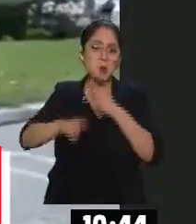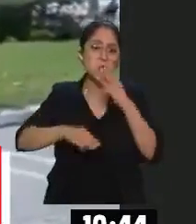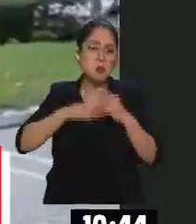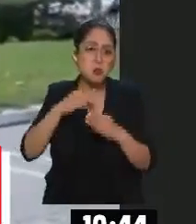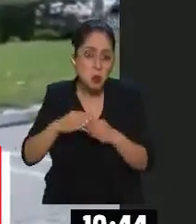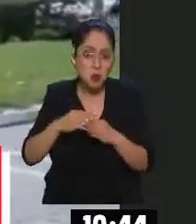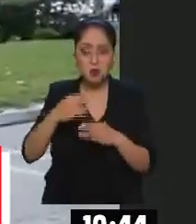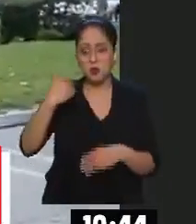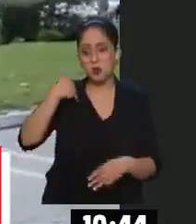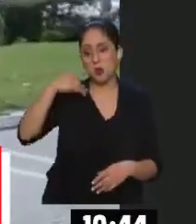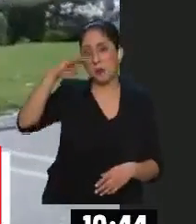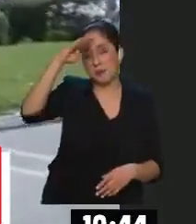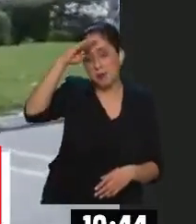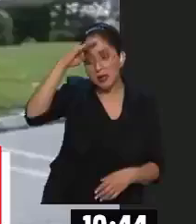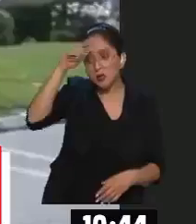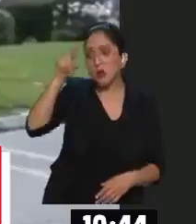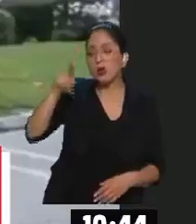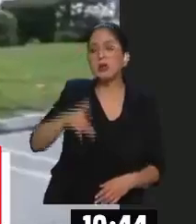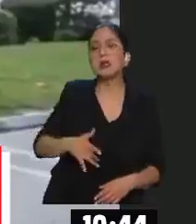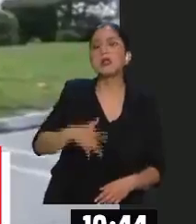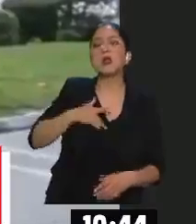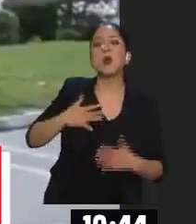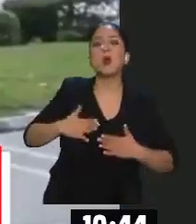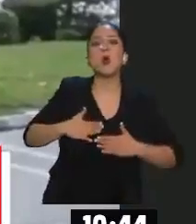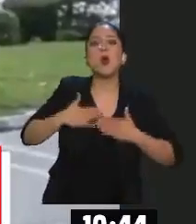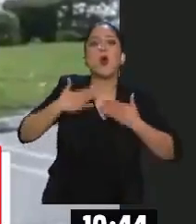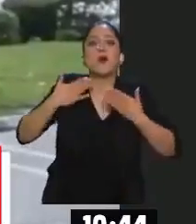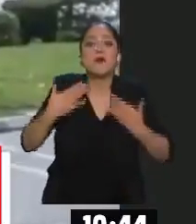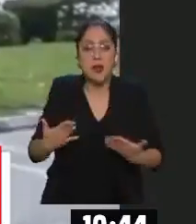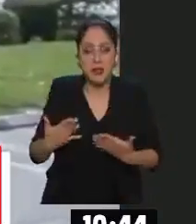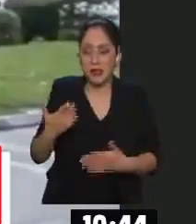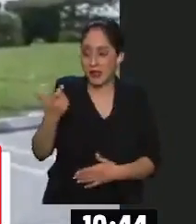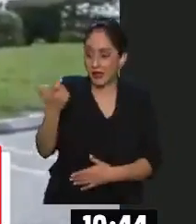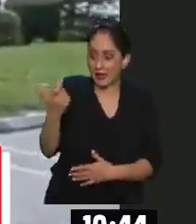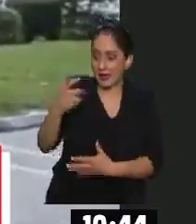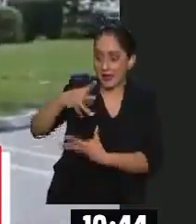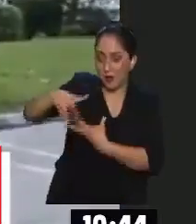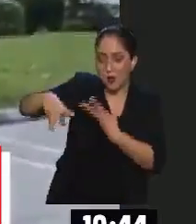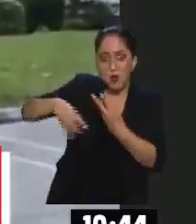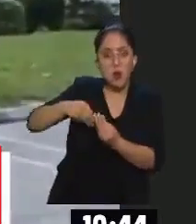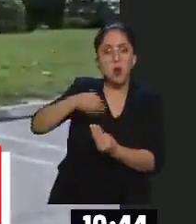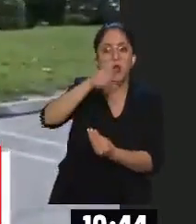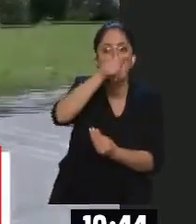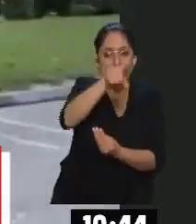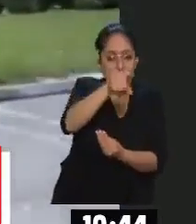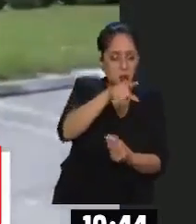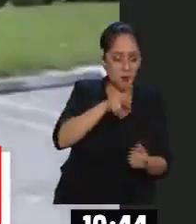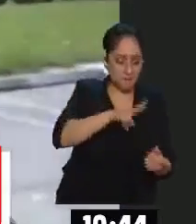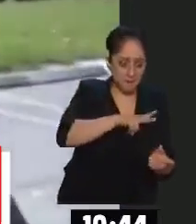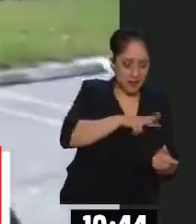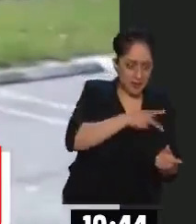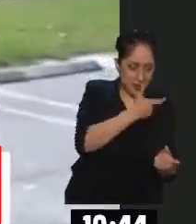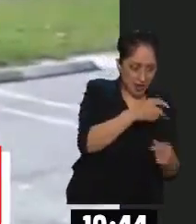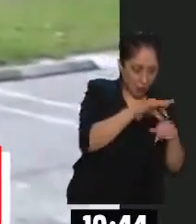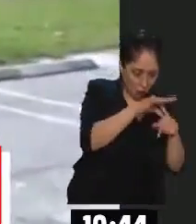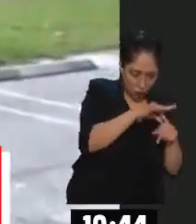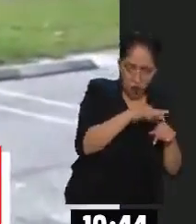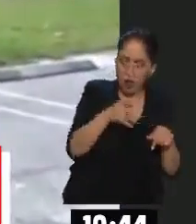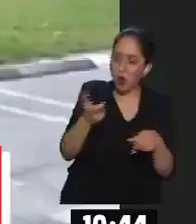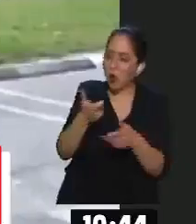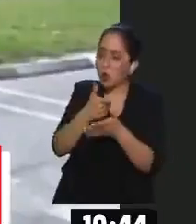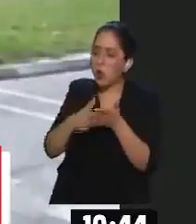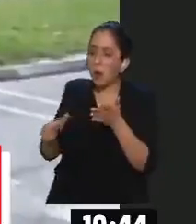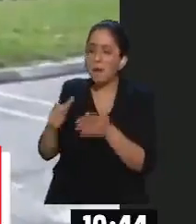bastante confianza para que las criptomonedas podamos invertir en ellas. Incluso aquí en Miami quiero compartirles que muchos de los